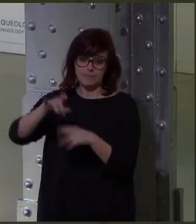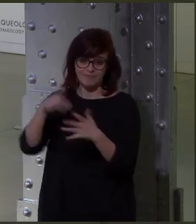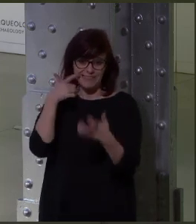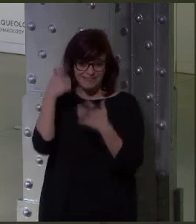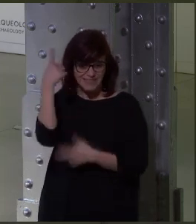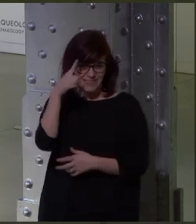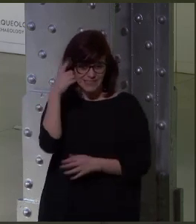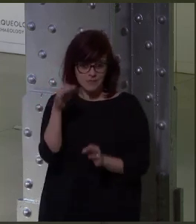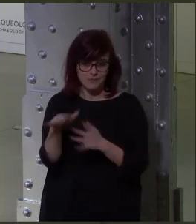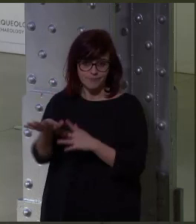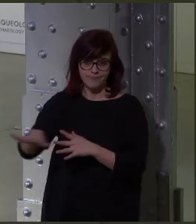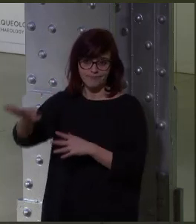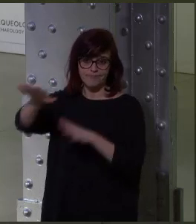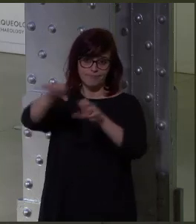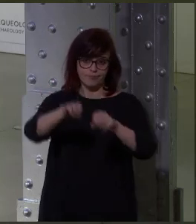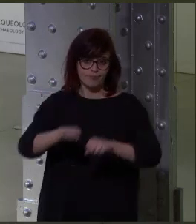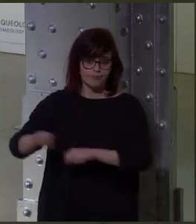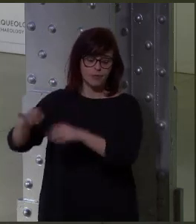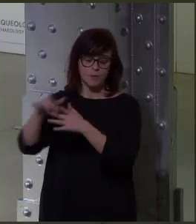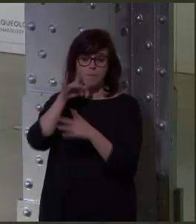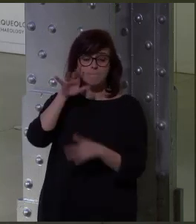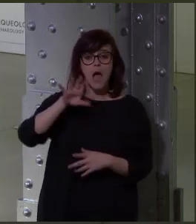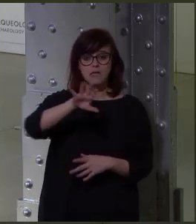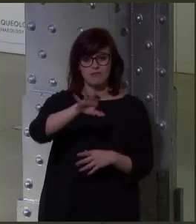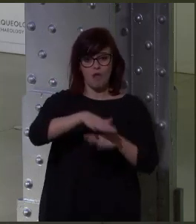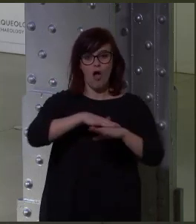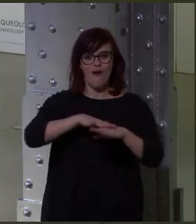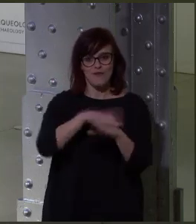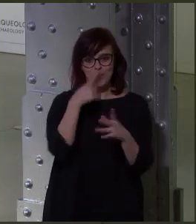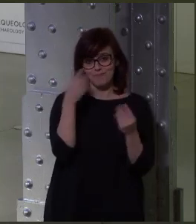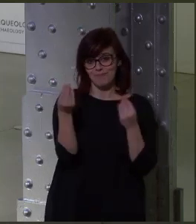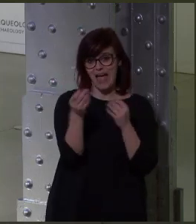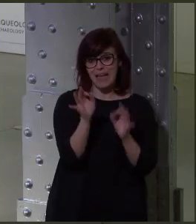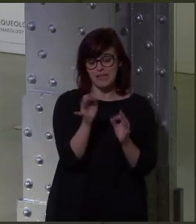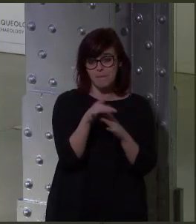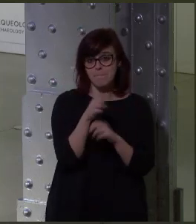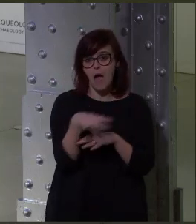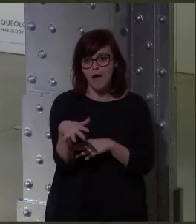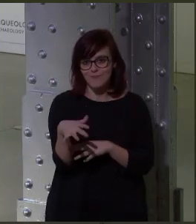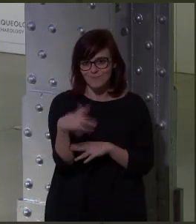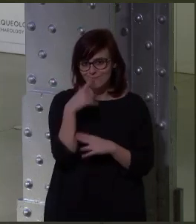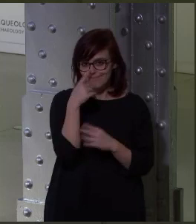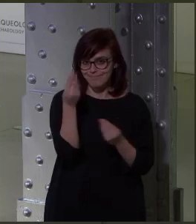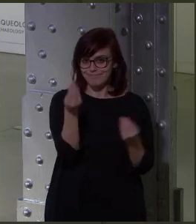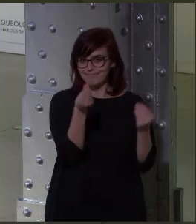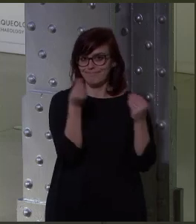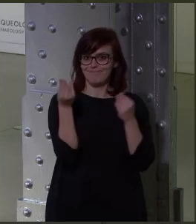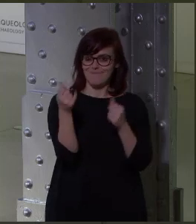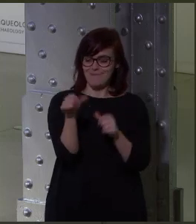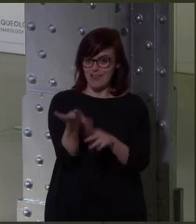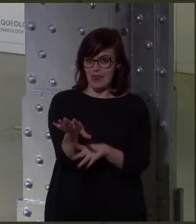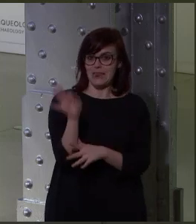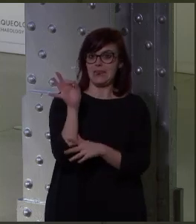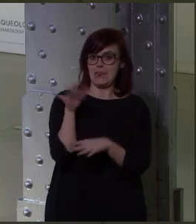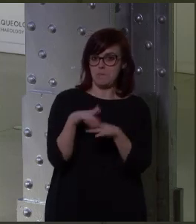magnitud y de cómo los países, los gobiernos perciben más el océano como